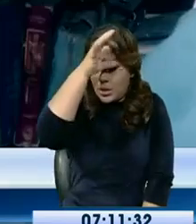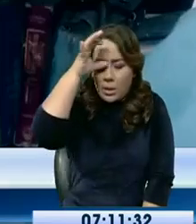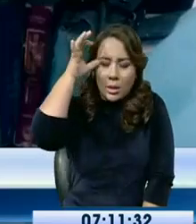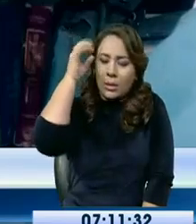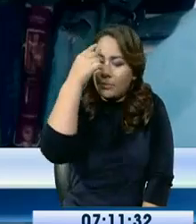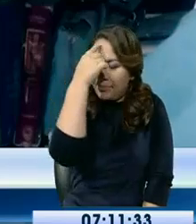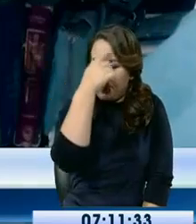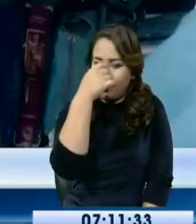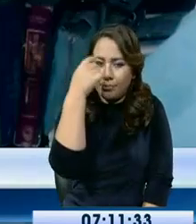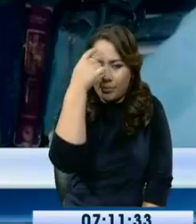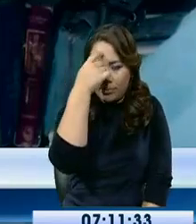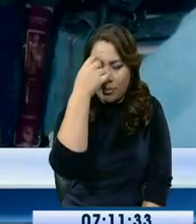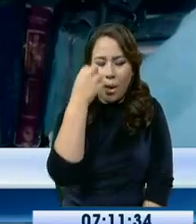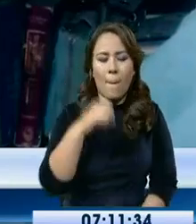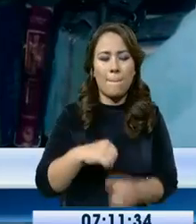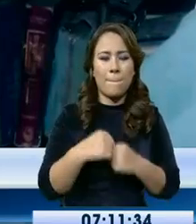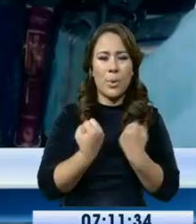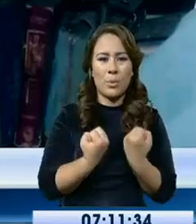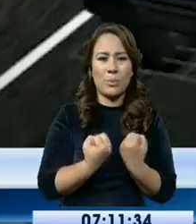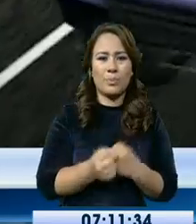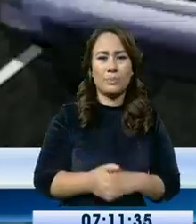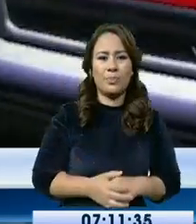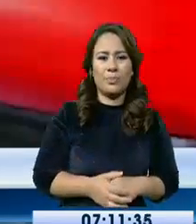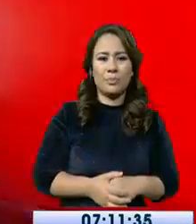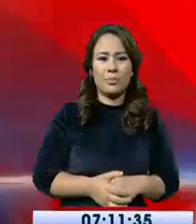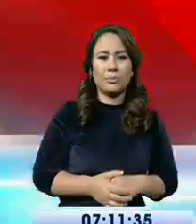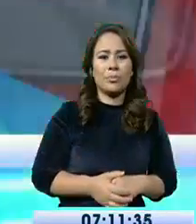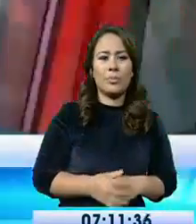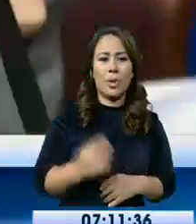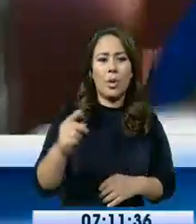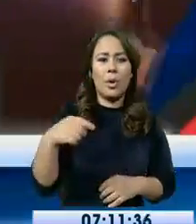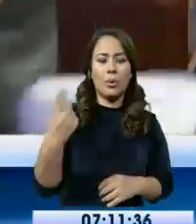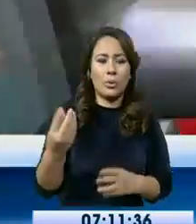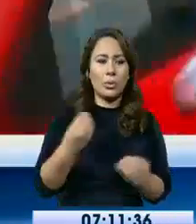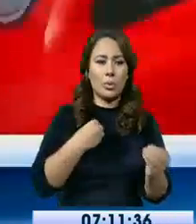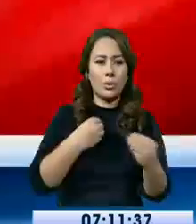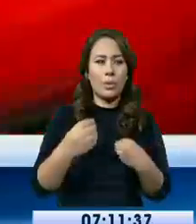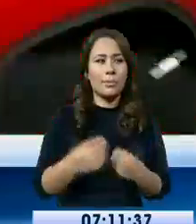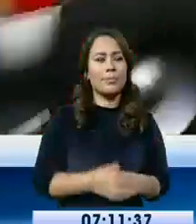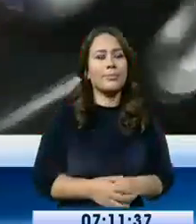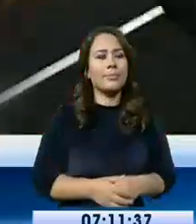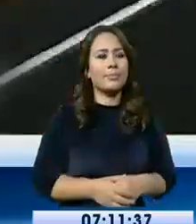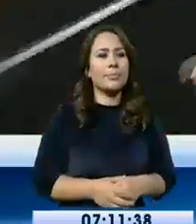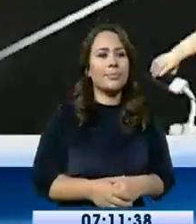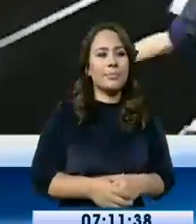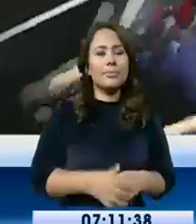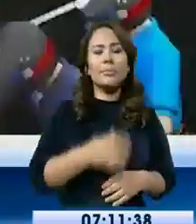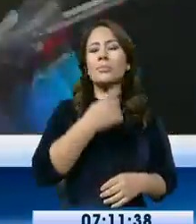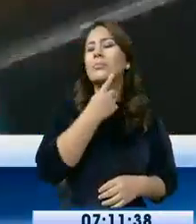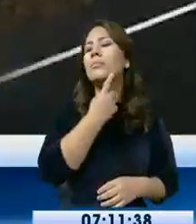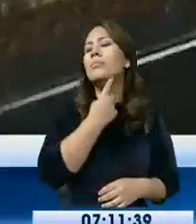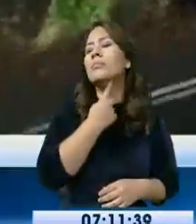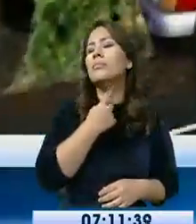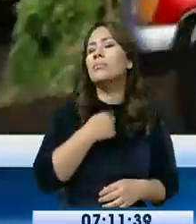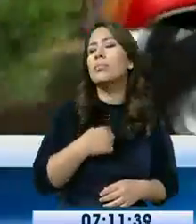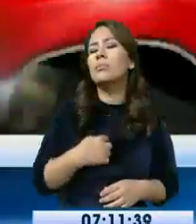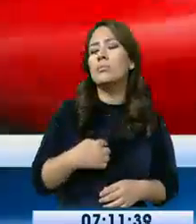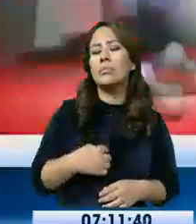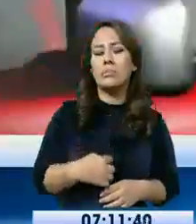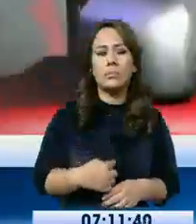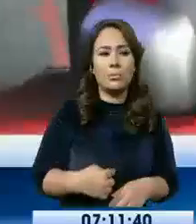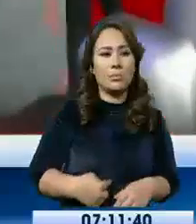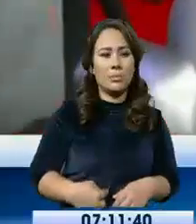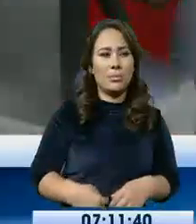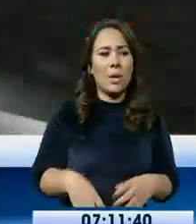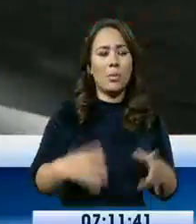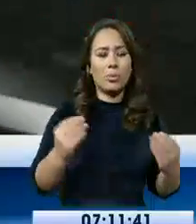con exposición de masa encefálica. Hay otro recorrido que va a nivel de la nuca, pasa a toda la piel,